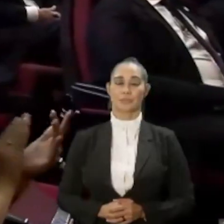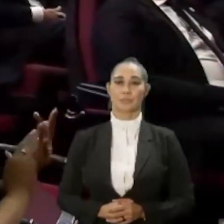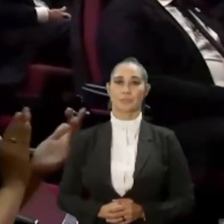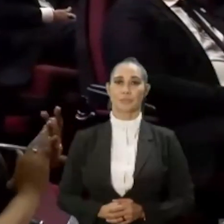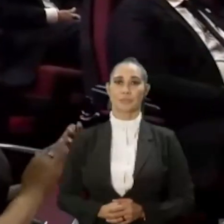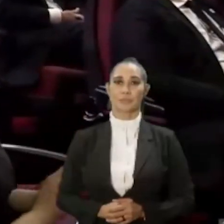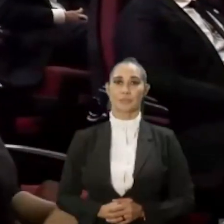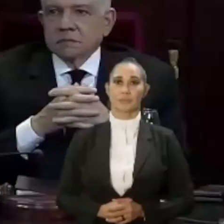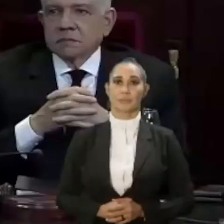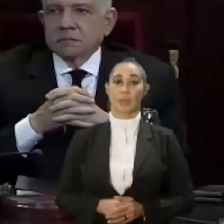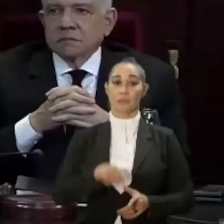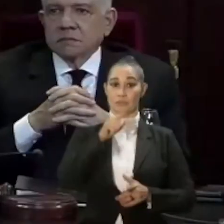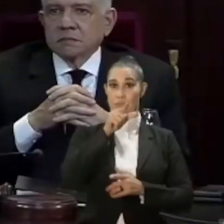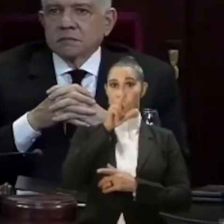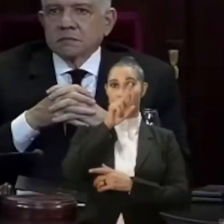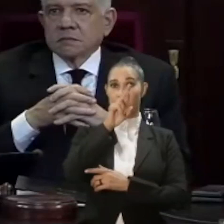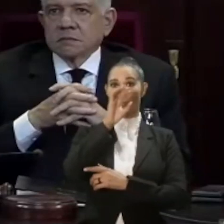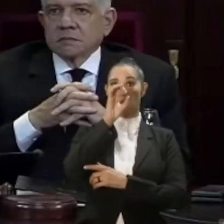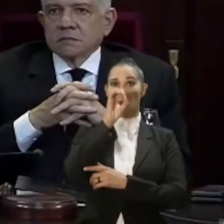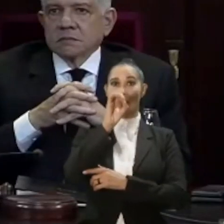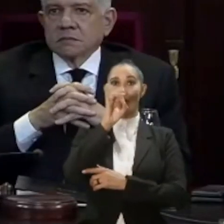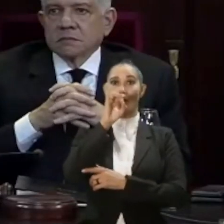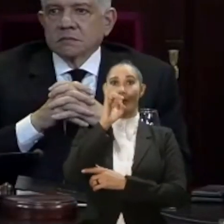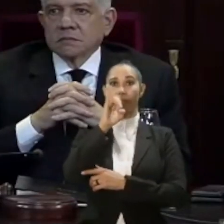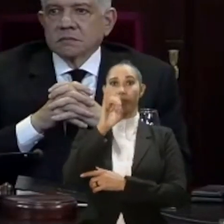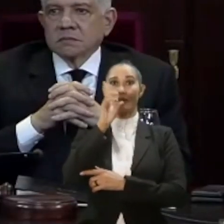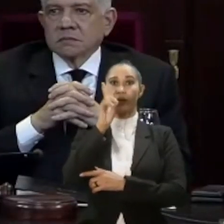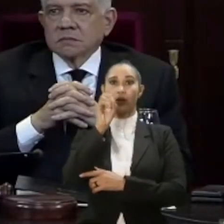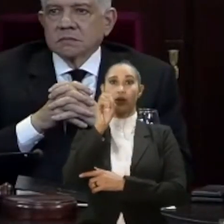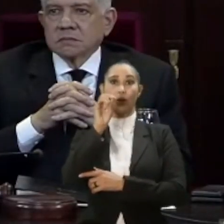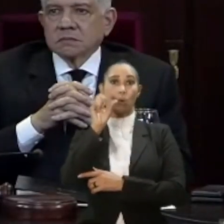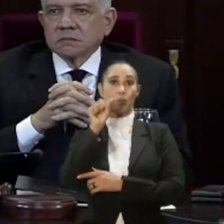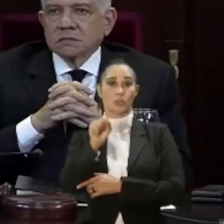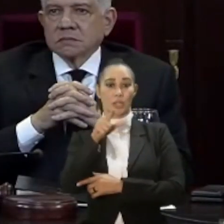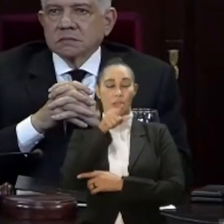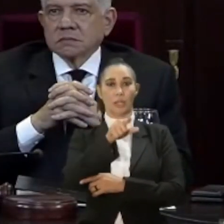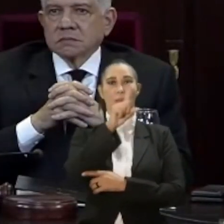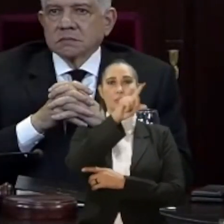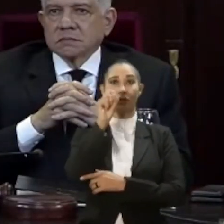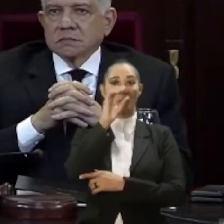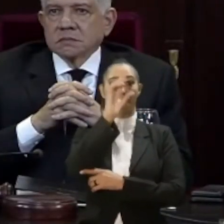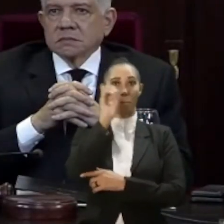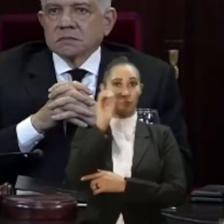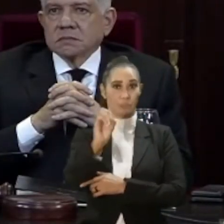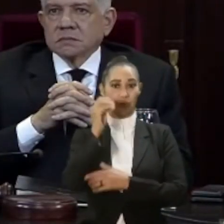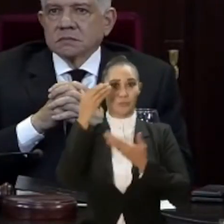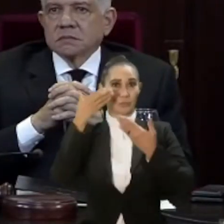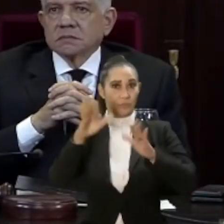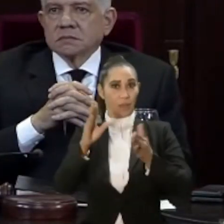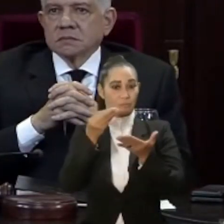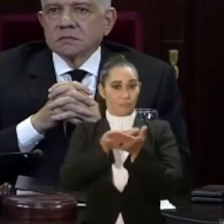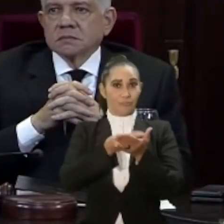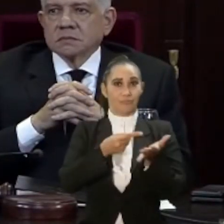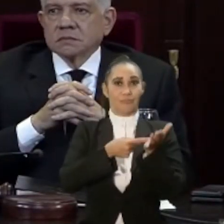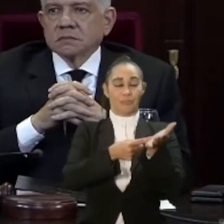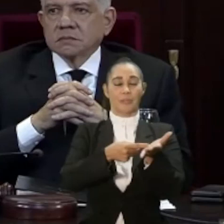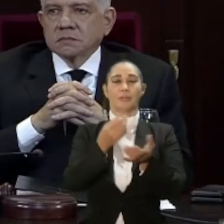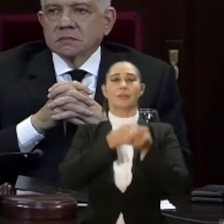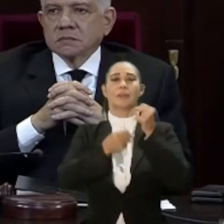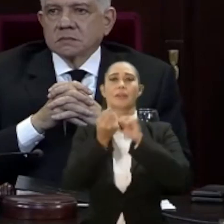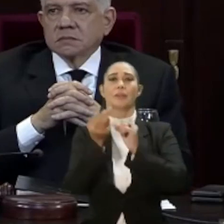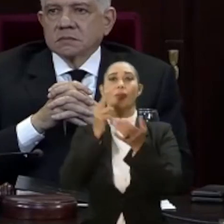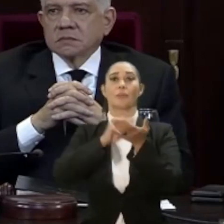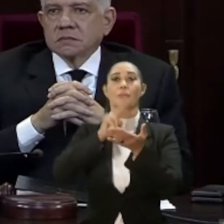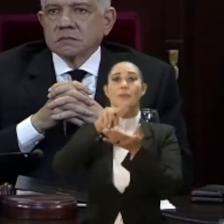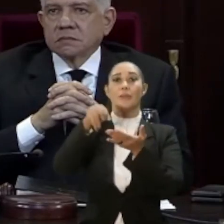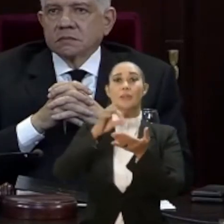En el caso de Refidonza, que tiene ya un 100% de capital dominicano, presenta en el 2022